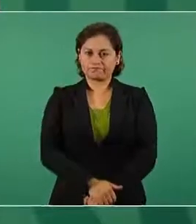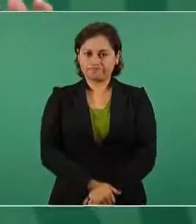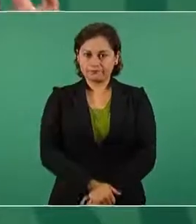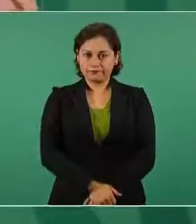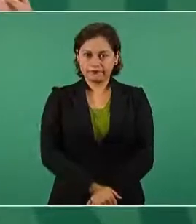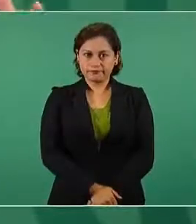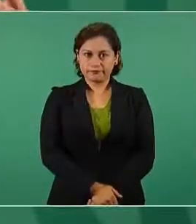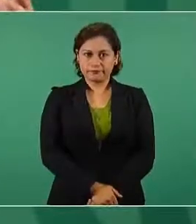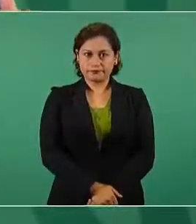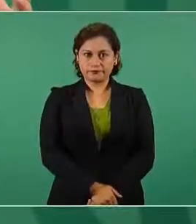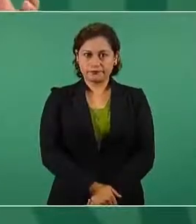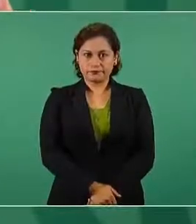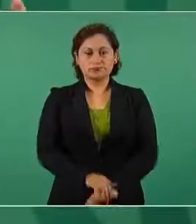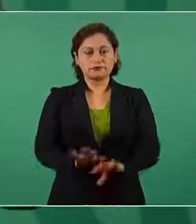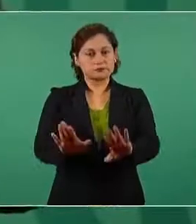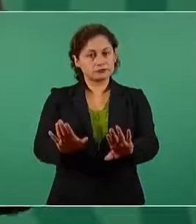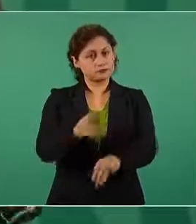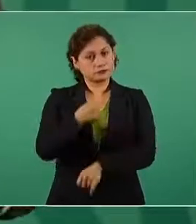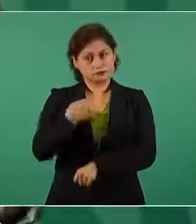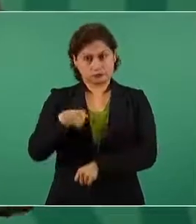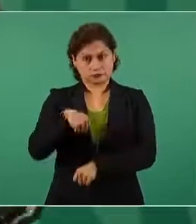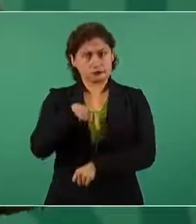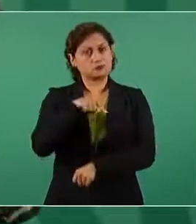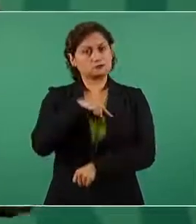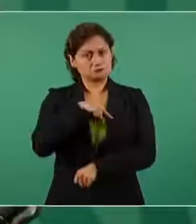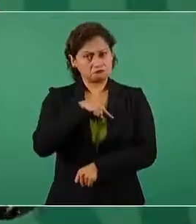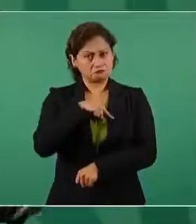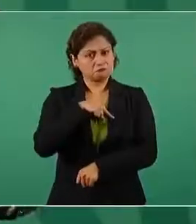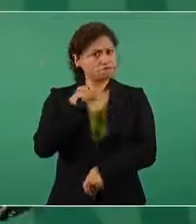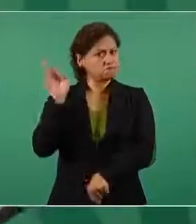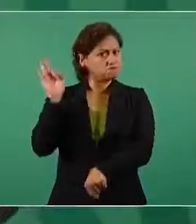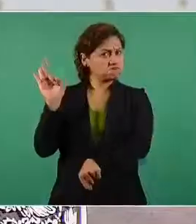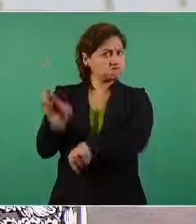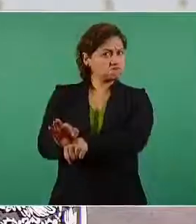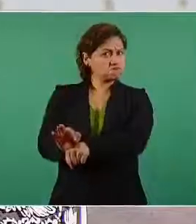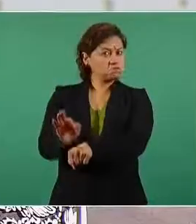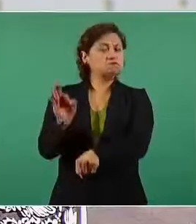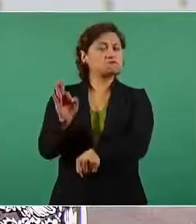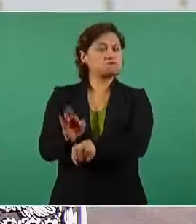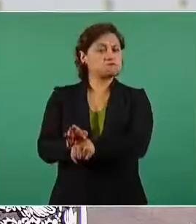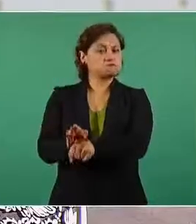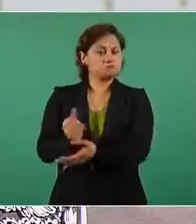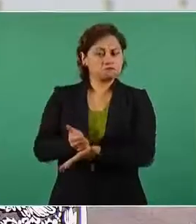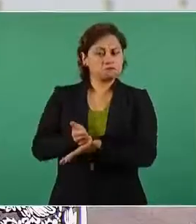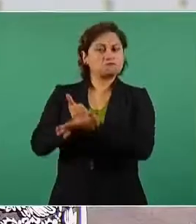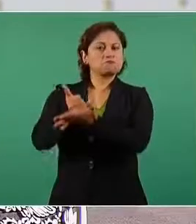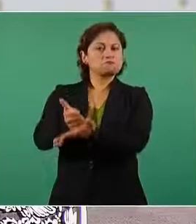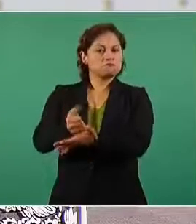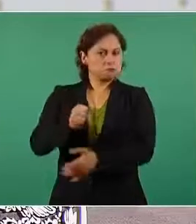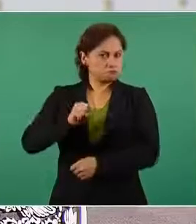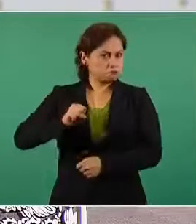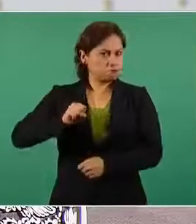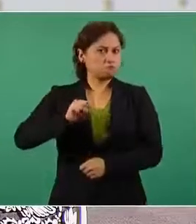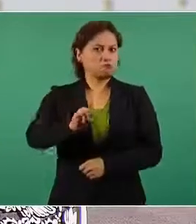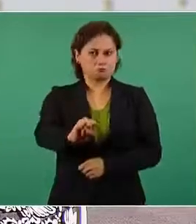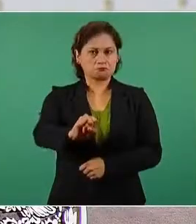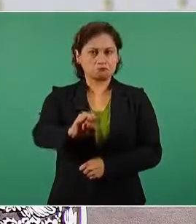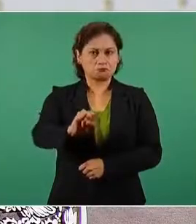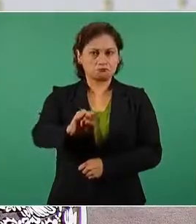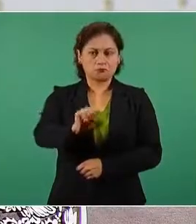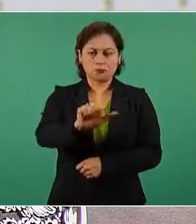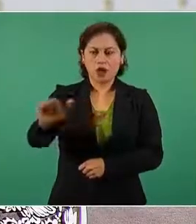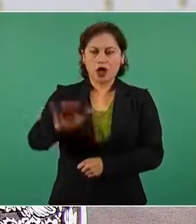Y vamos a seguir defendiendo, protegiendo, ayudando a los